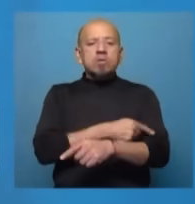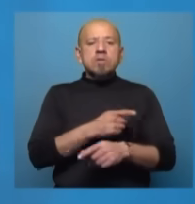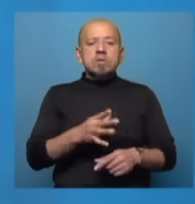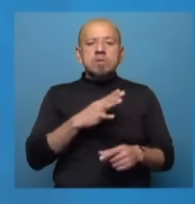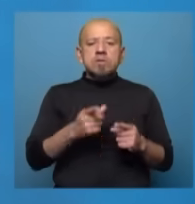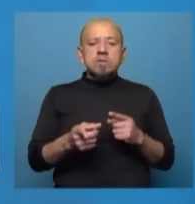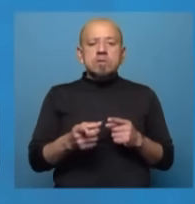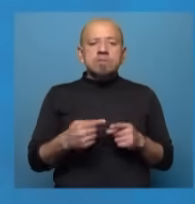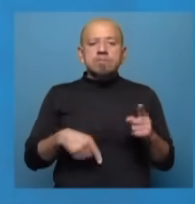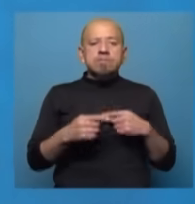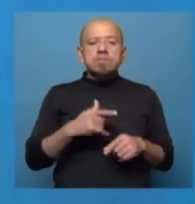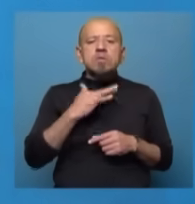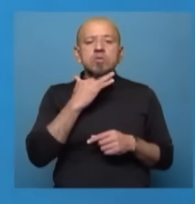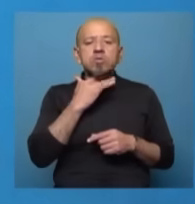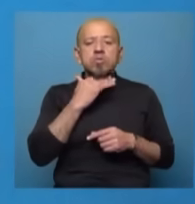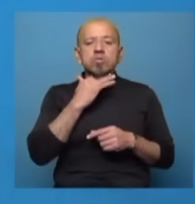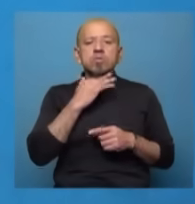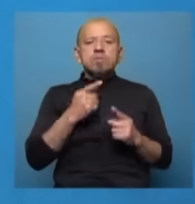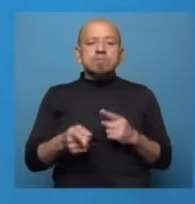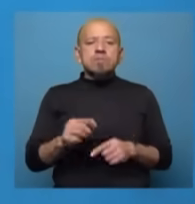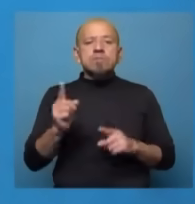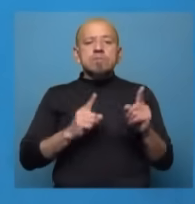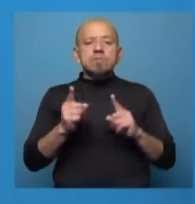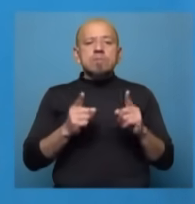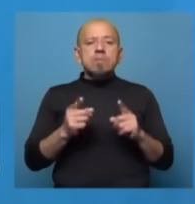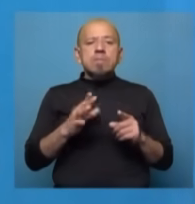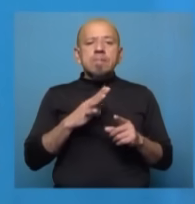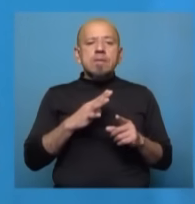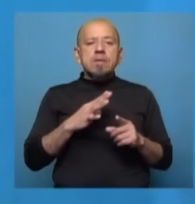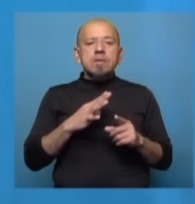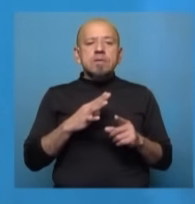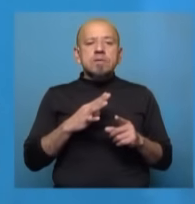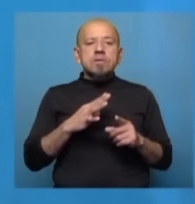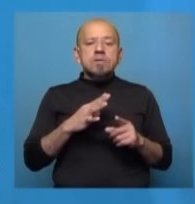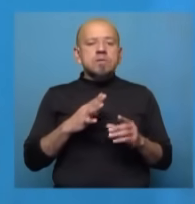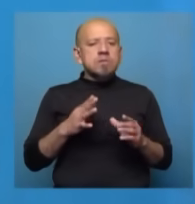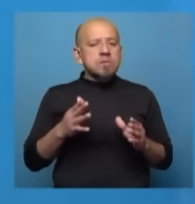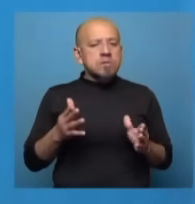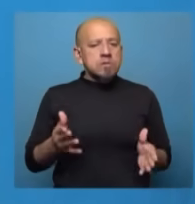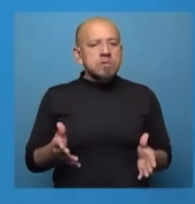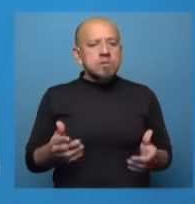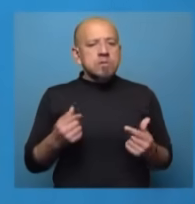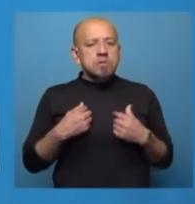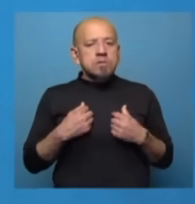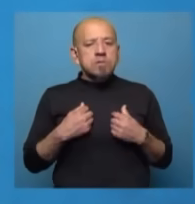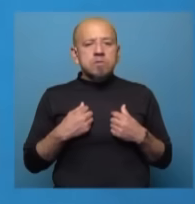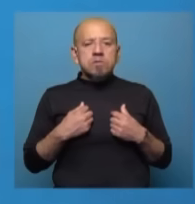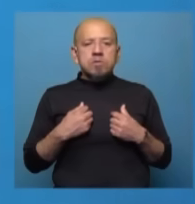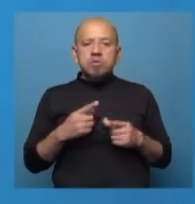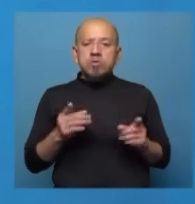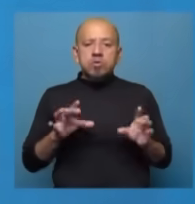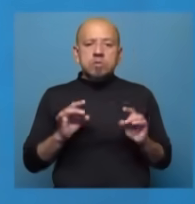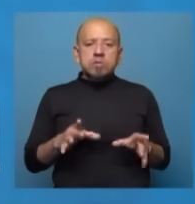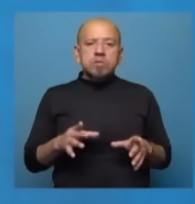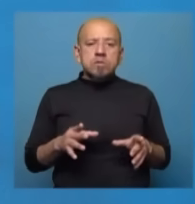actos de corrupción específica y en algunos organismos especialmente Bueno nos atraviesa a todos no solo el caso